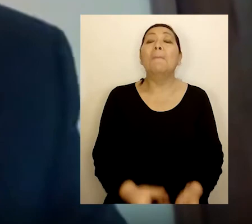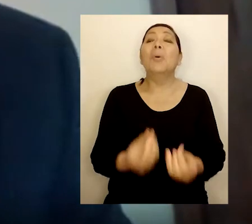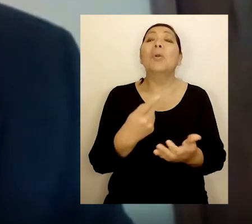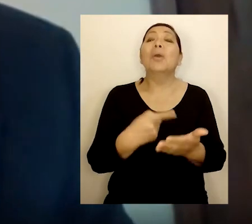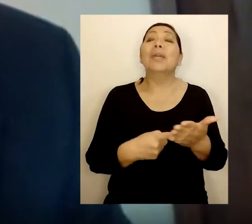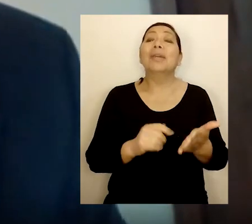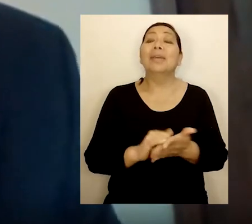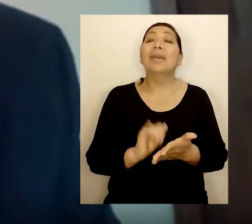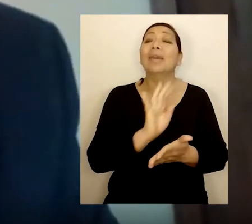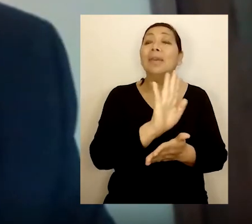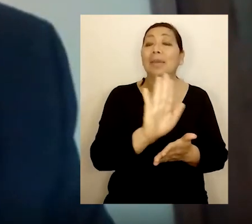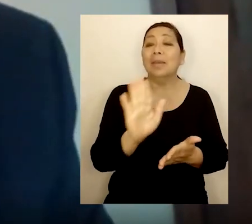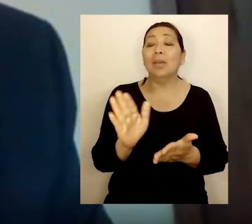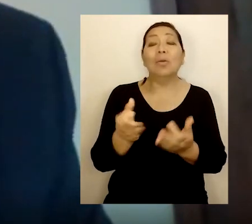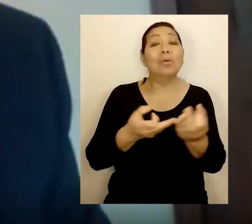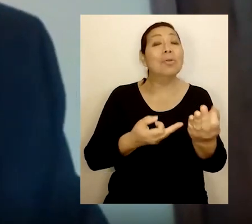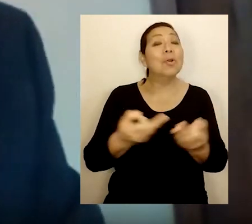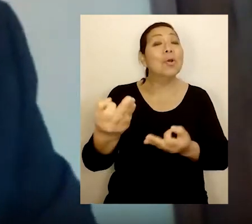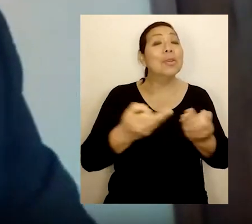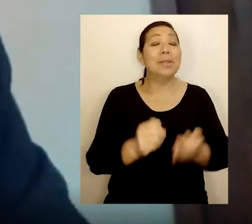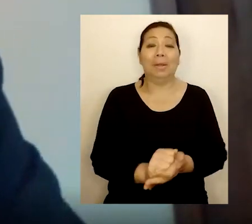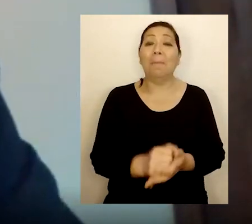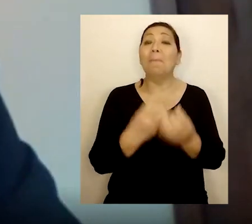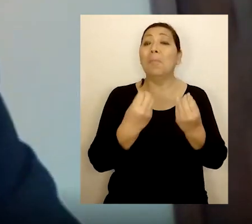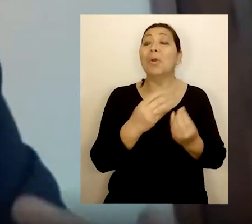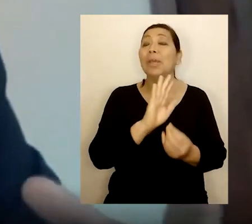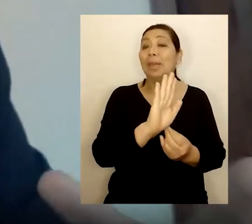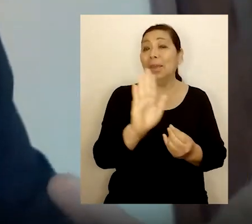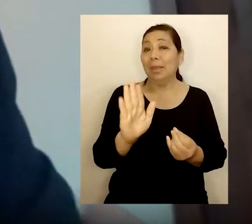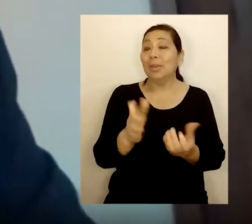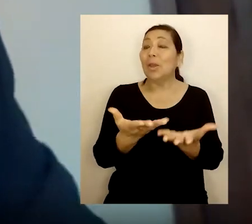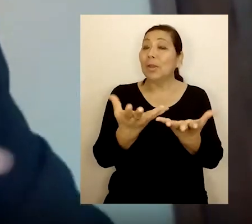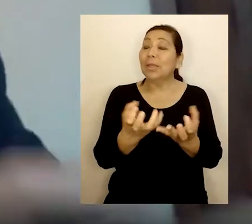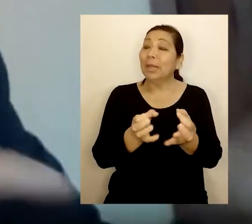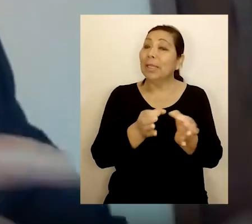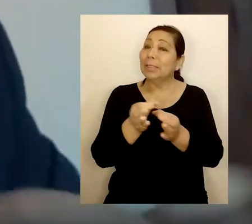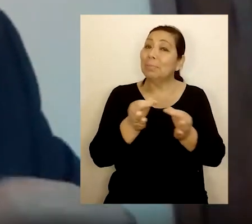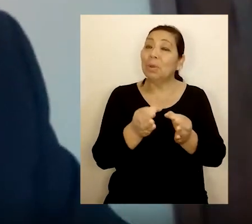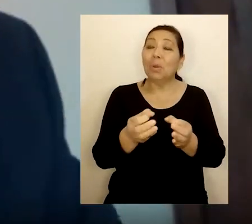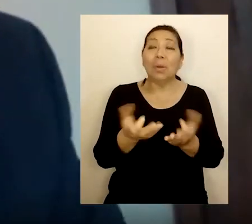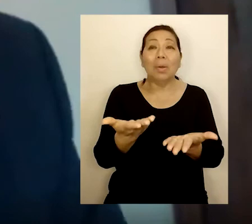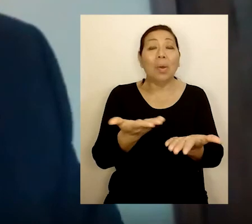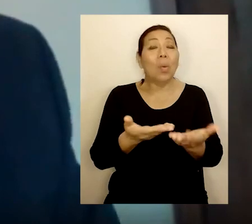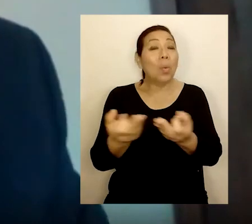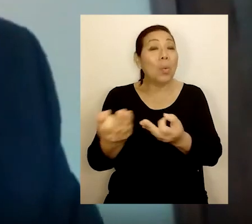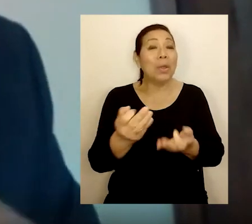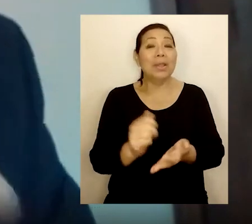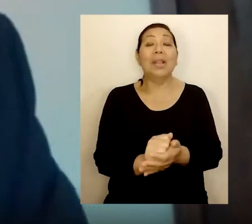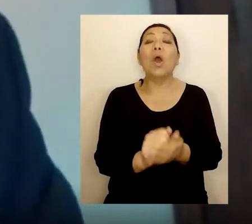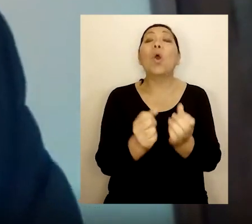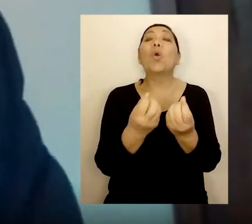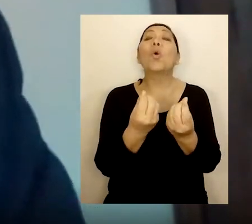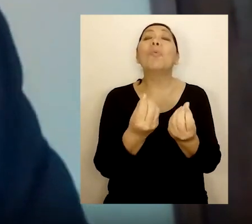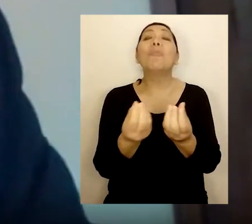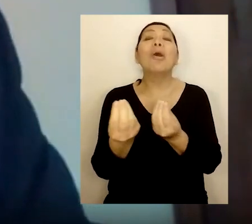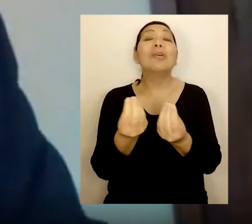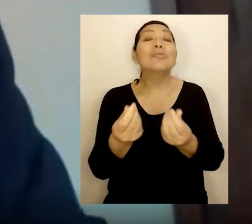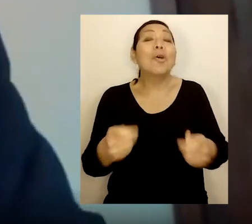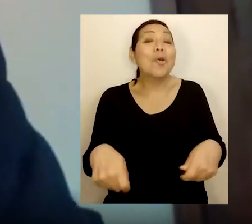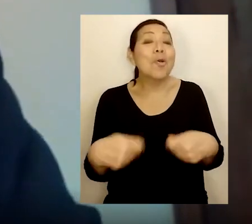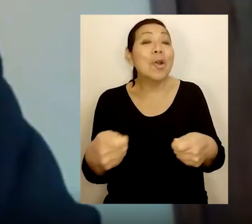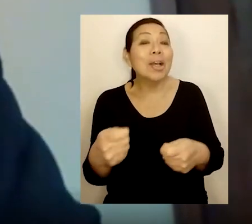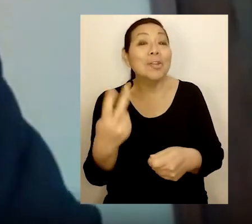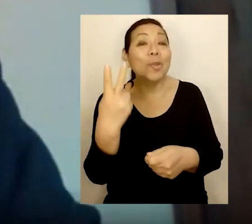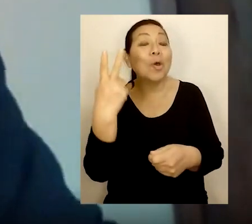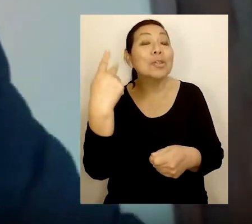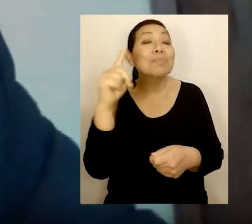¿Por qué ellos se van a la contabilidad? Porque ellos quieren explicar del juego de cuentas cómo sale un gasto